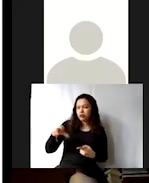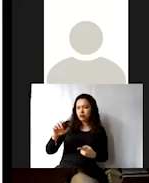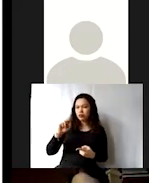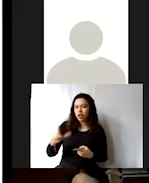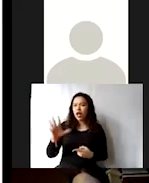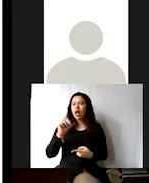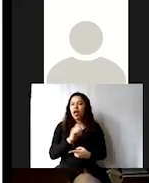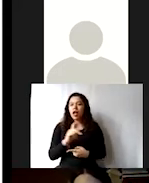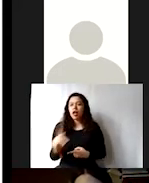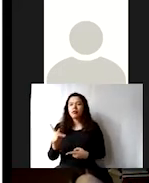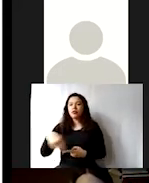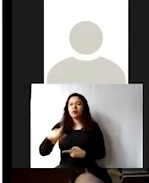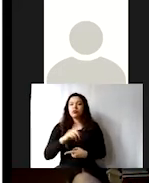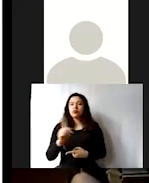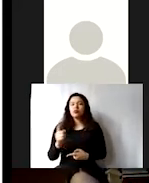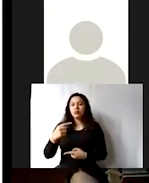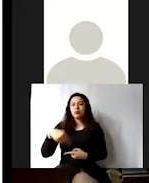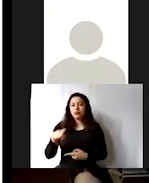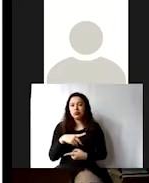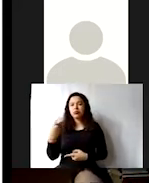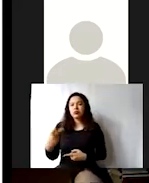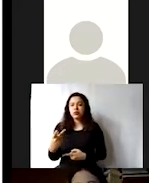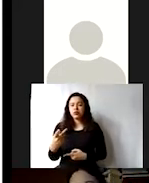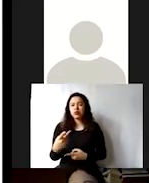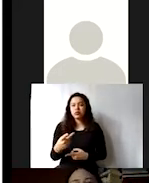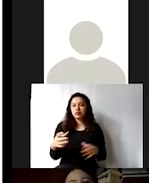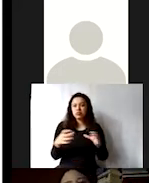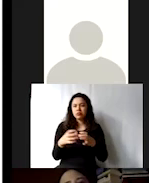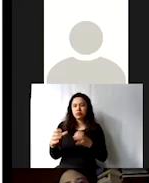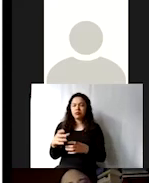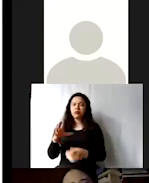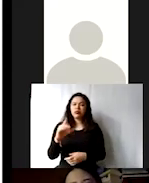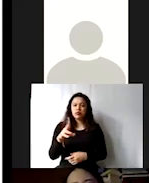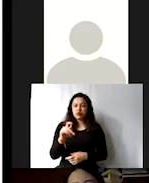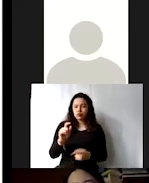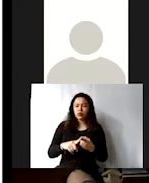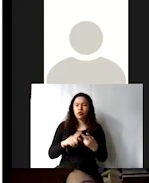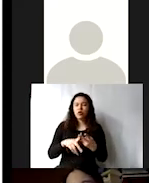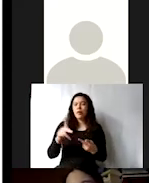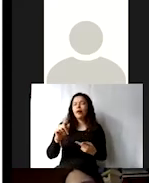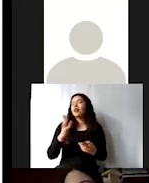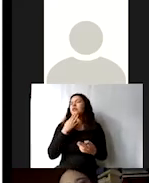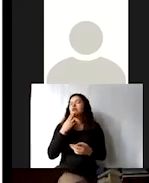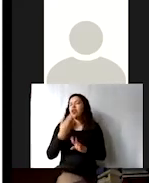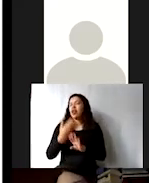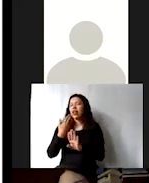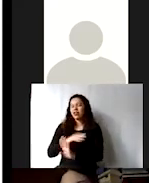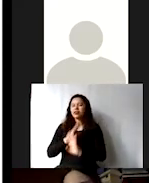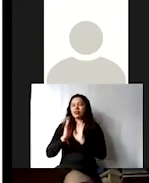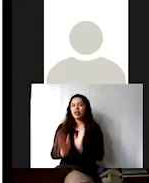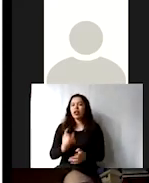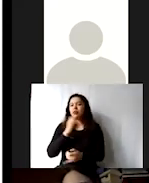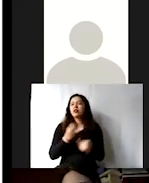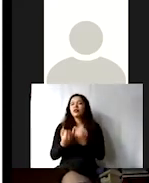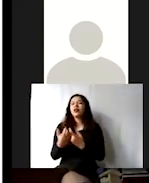donde todos ustedes pueden poner insumos, o Padlet, que ya la utilizamos, o también con el trabajo en